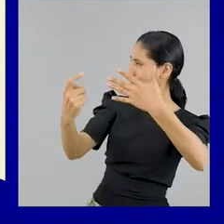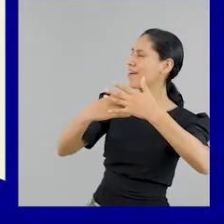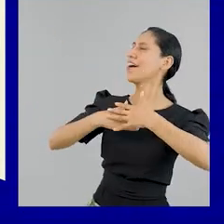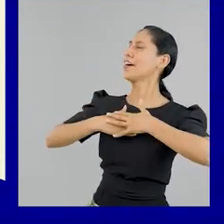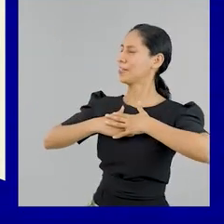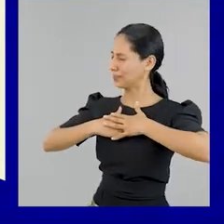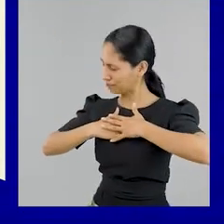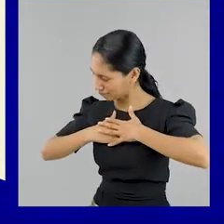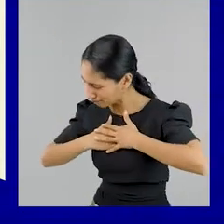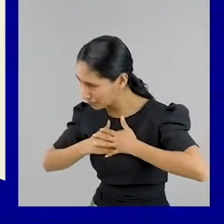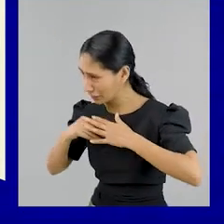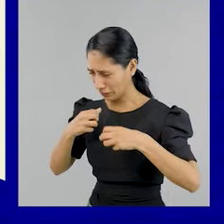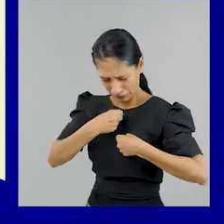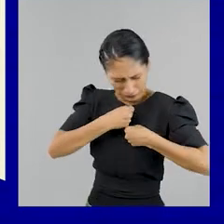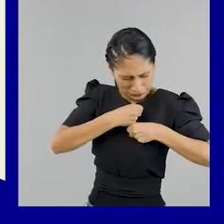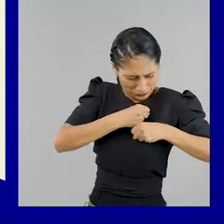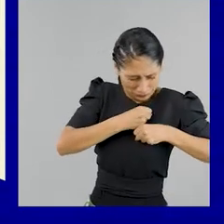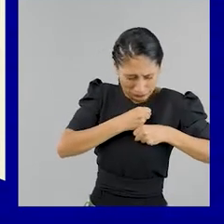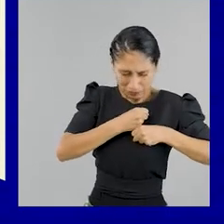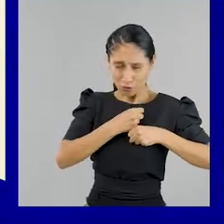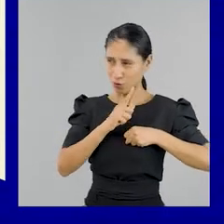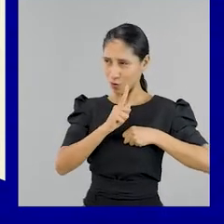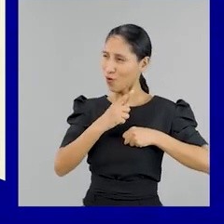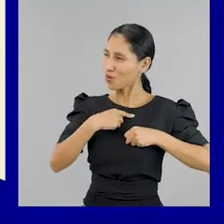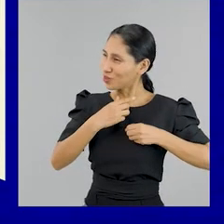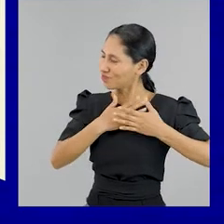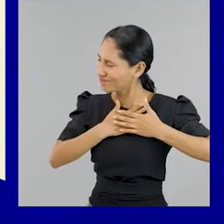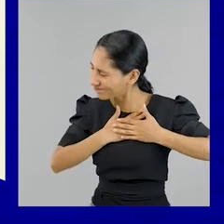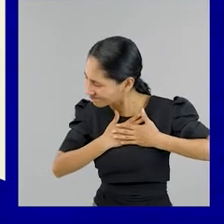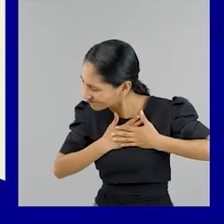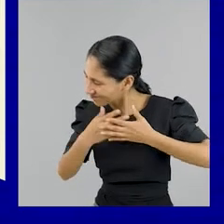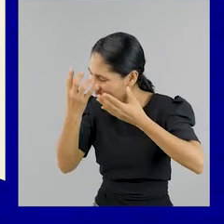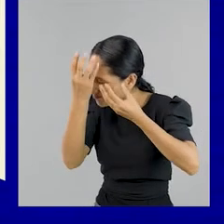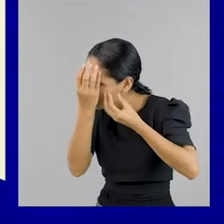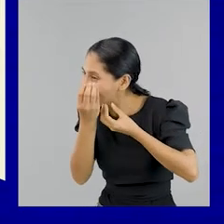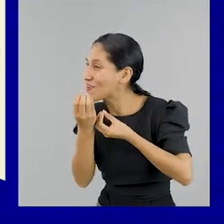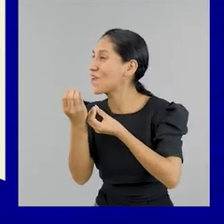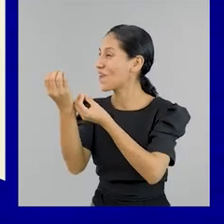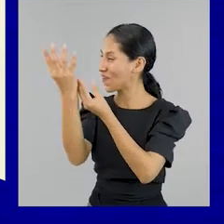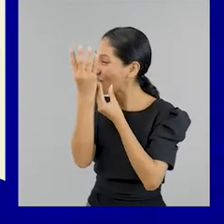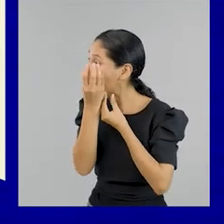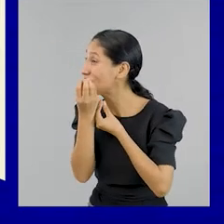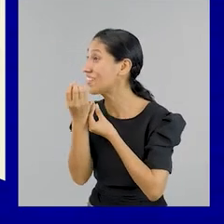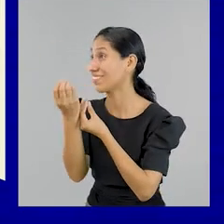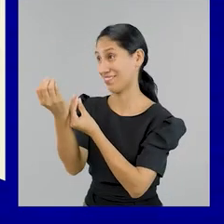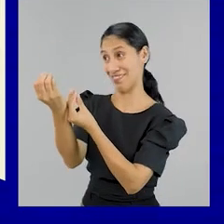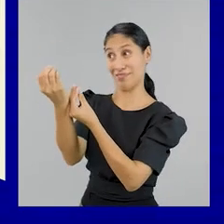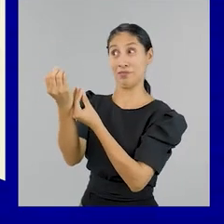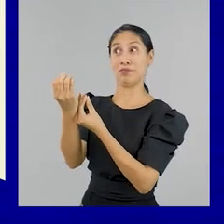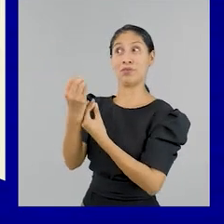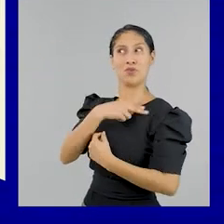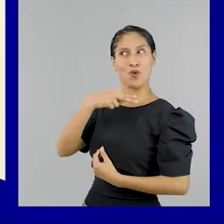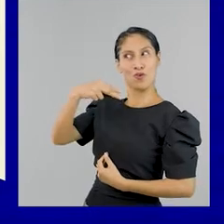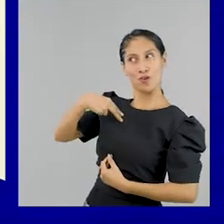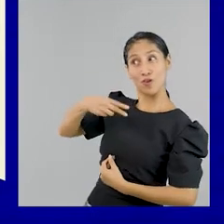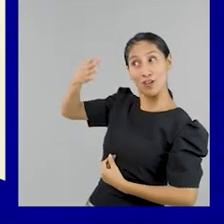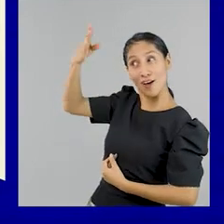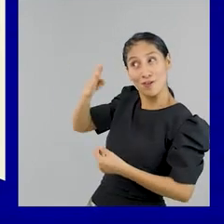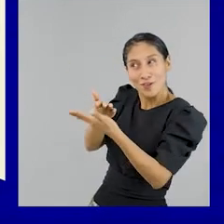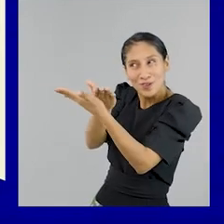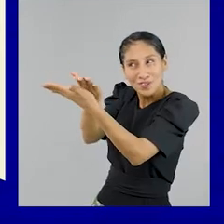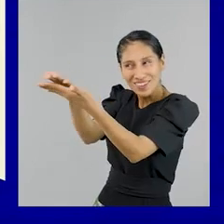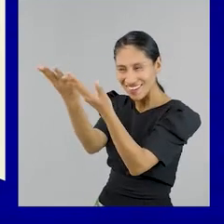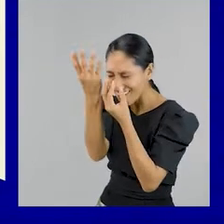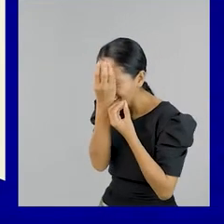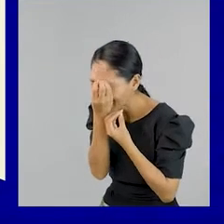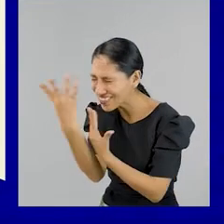mandáis, aunque el corazón esté muy irritado. Obrar así es lo mejor. Quien a los dioses obedece